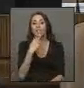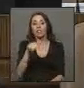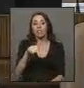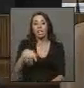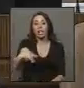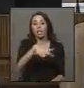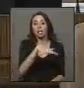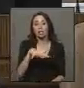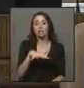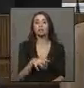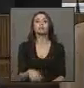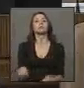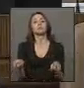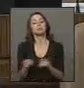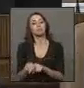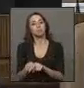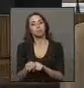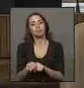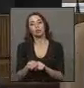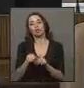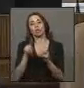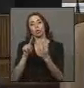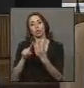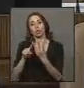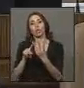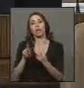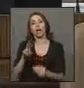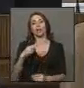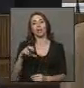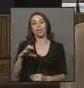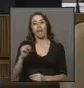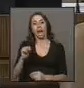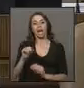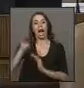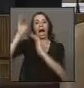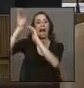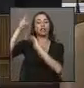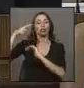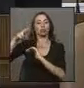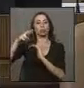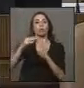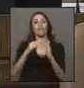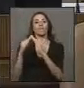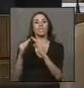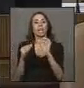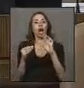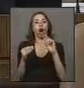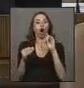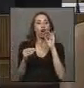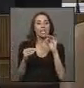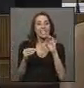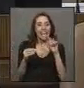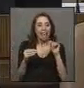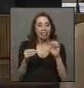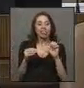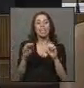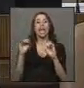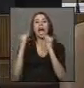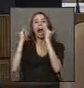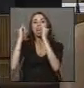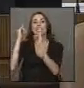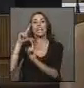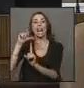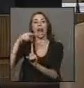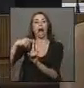De igual forma, en el sector de Reñaca Alto Sur, que compone la Villa Oriente, la Villa Leire y la Cruz,